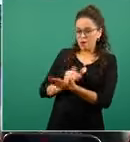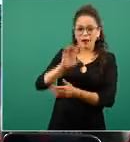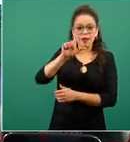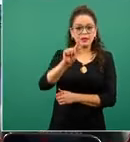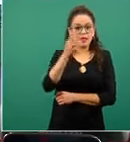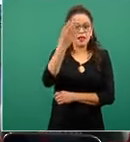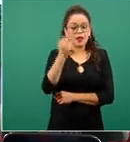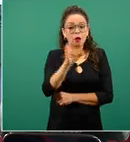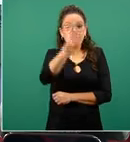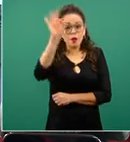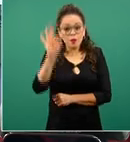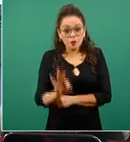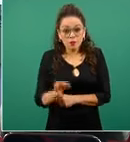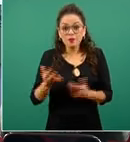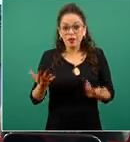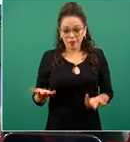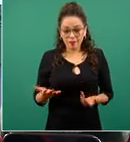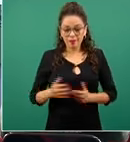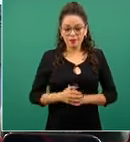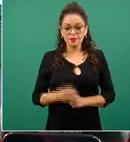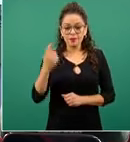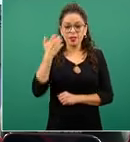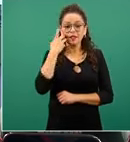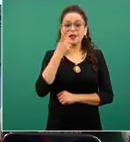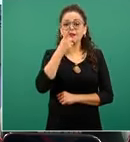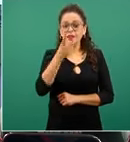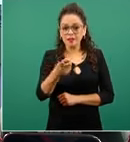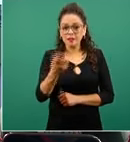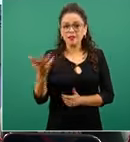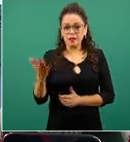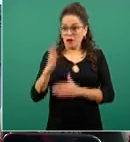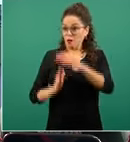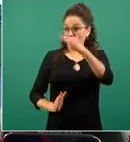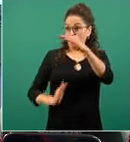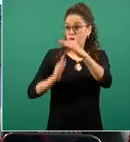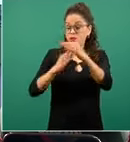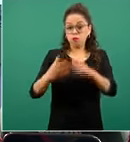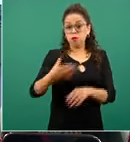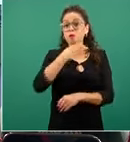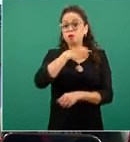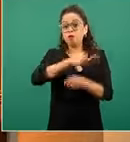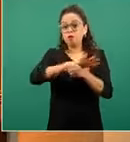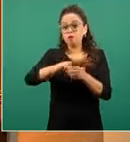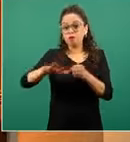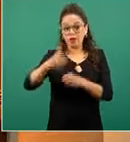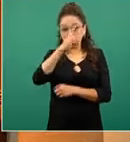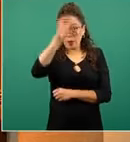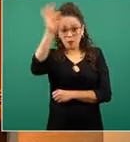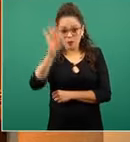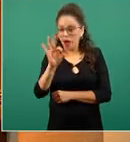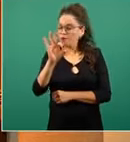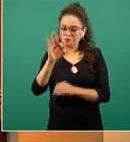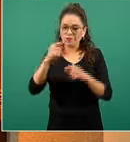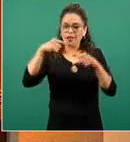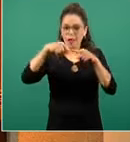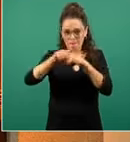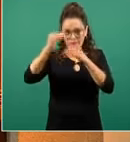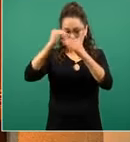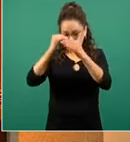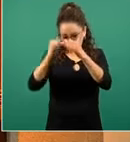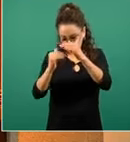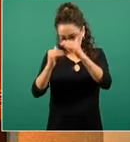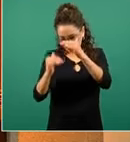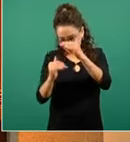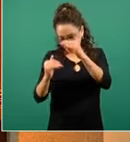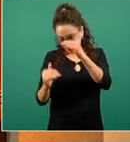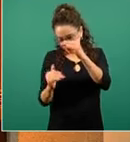79%, es decir, más bien se está alejando de la saturación, que obviamente sería un 100%, y empieza más bien a acercarse a